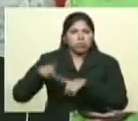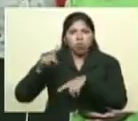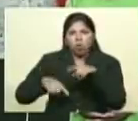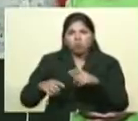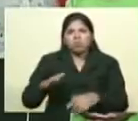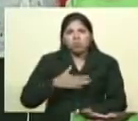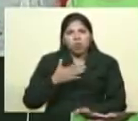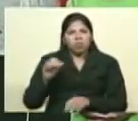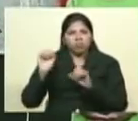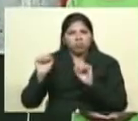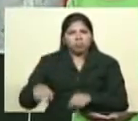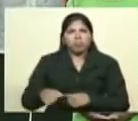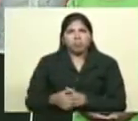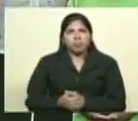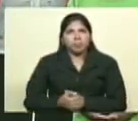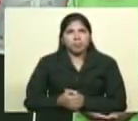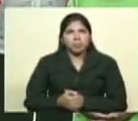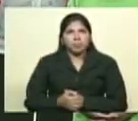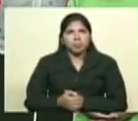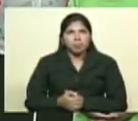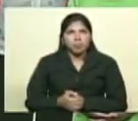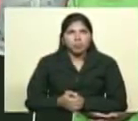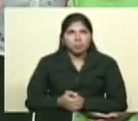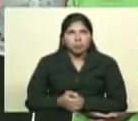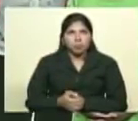de labrar su propio camino.